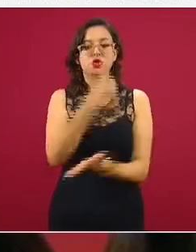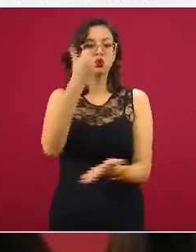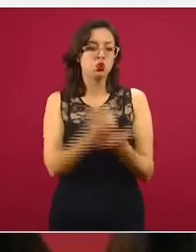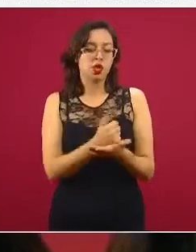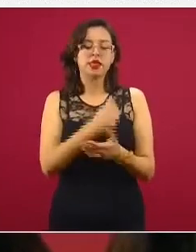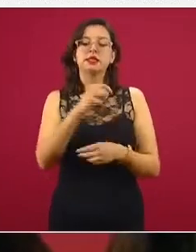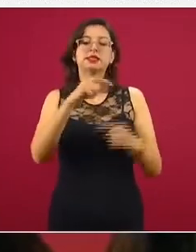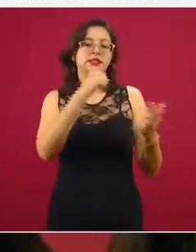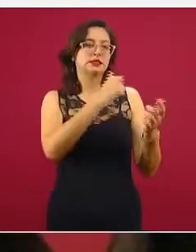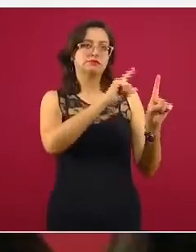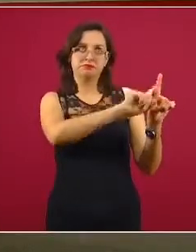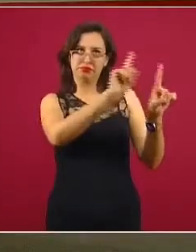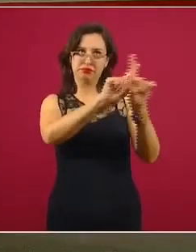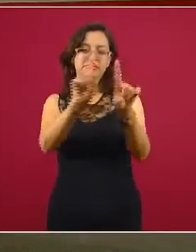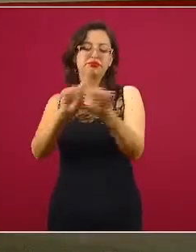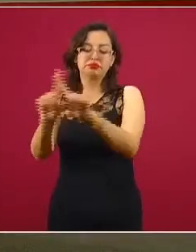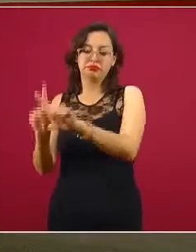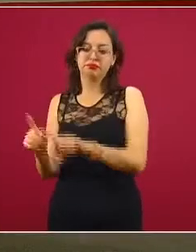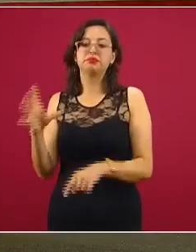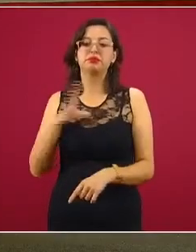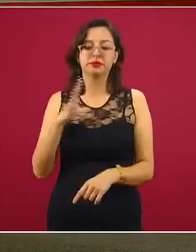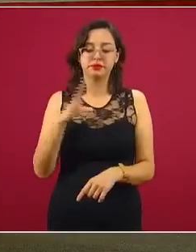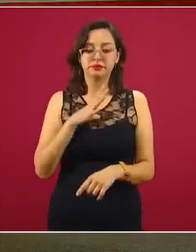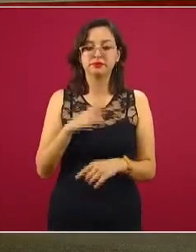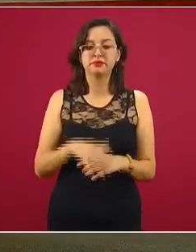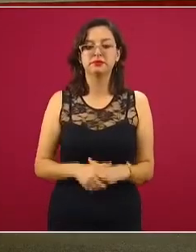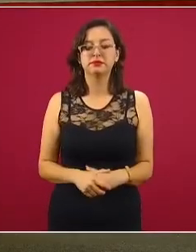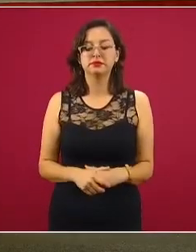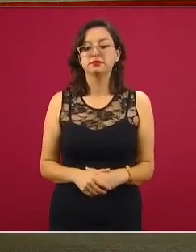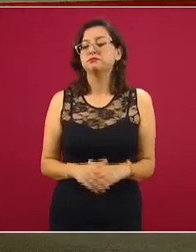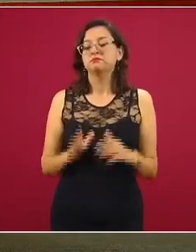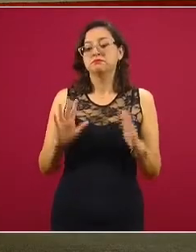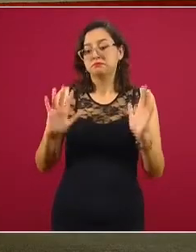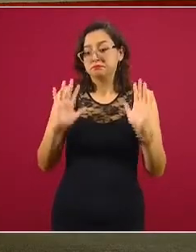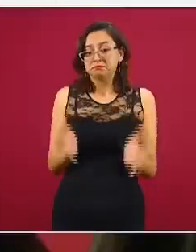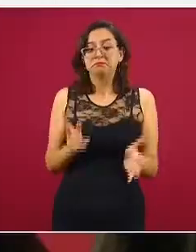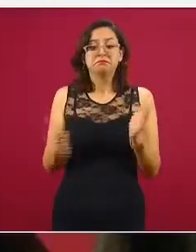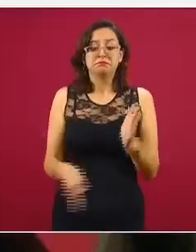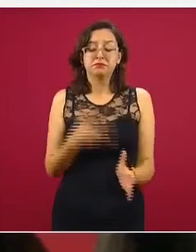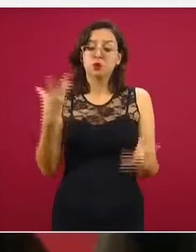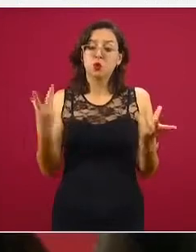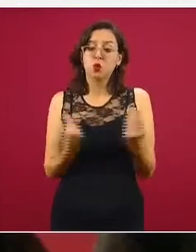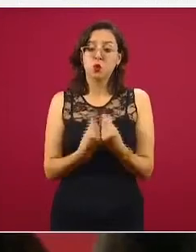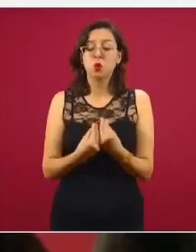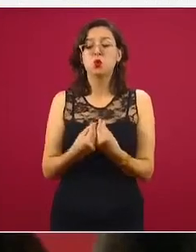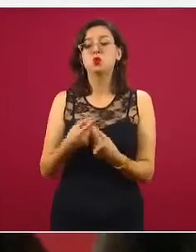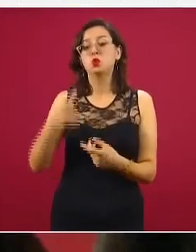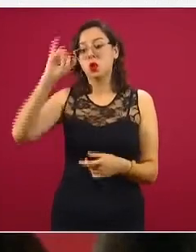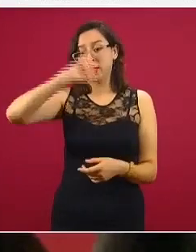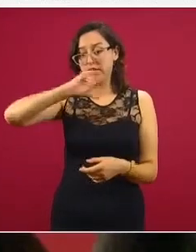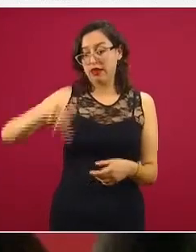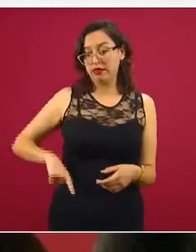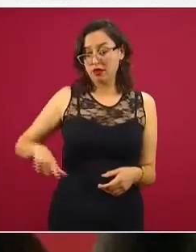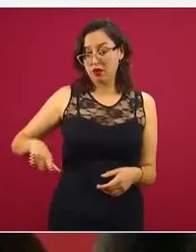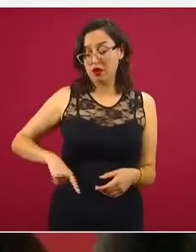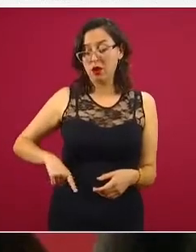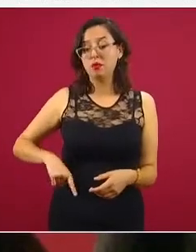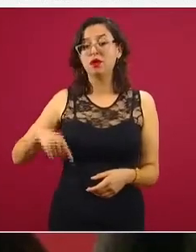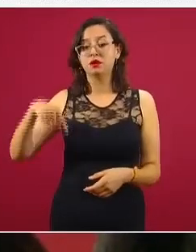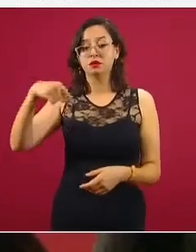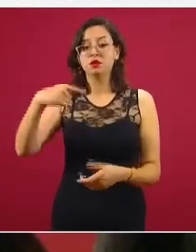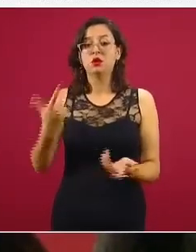zonas metropolitanas. Y aquí está lo que hemos dicho recientemente junto con la doctora Sheinbaum. Tenemos una